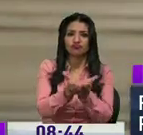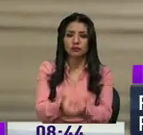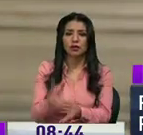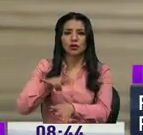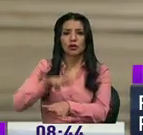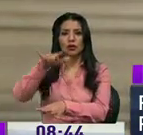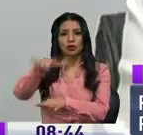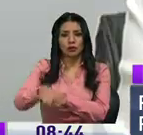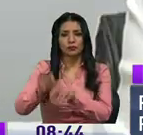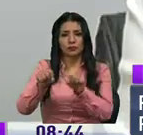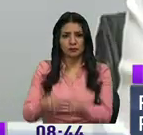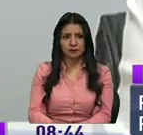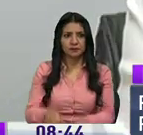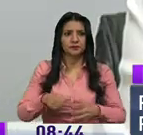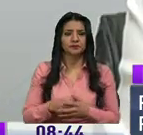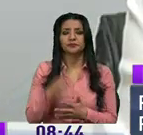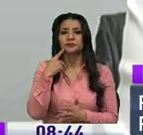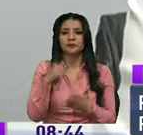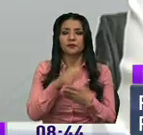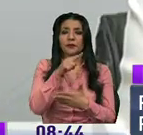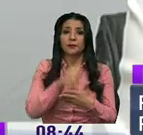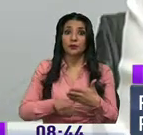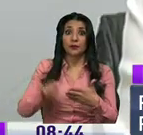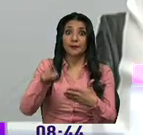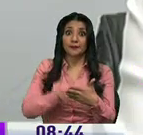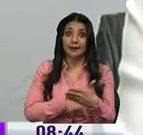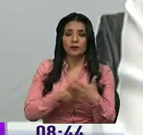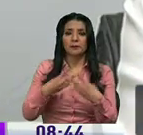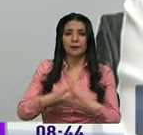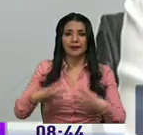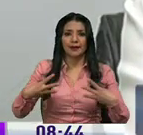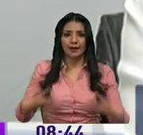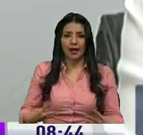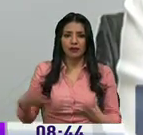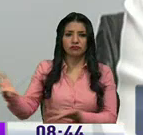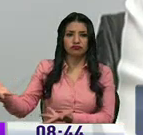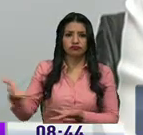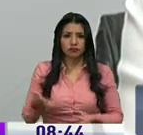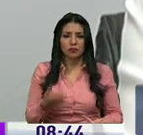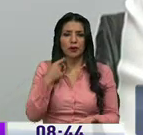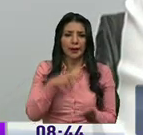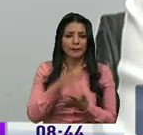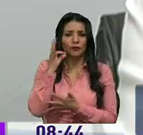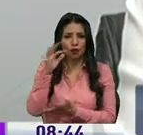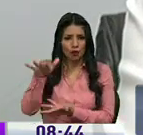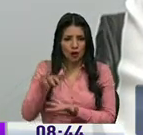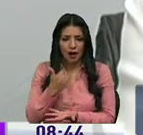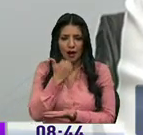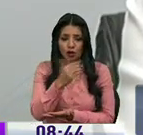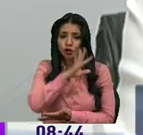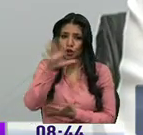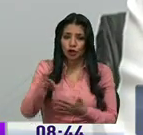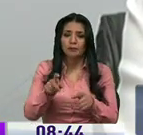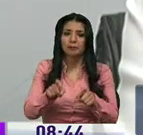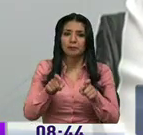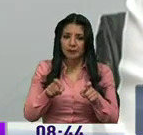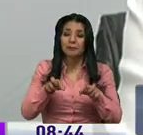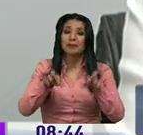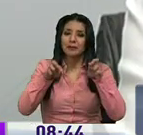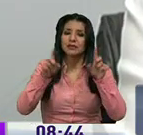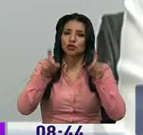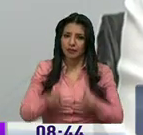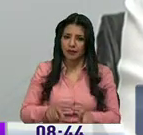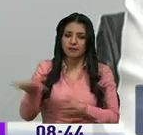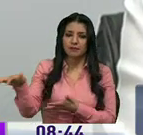aeropuertos. Está prohibido todo ingreso de material vegetativo. Todo tiene que tener su permiso fitosanitario de